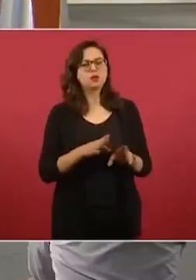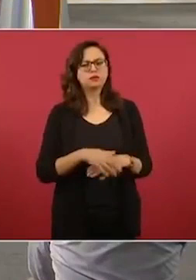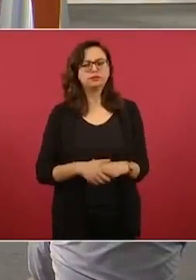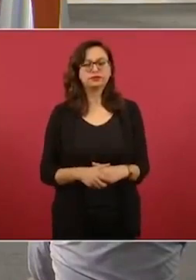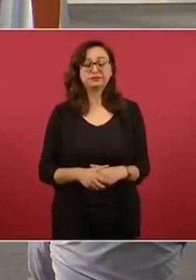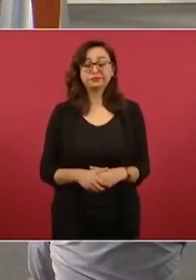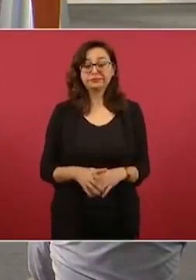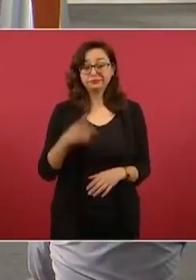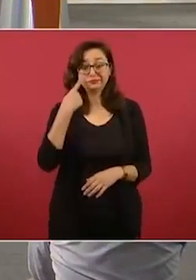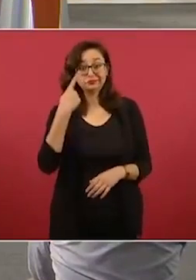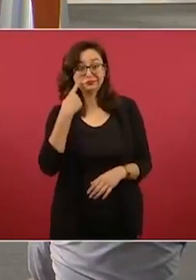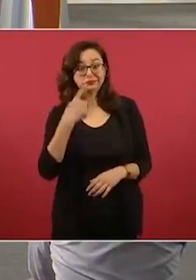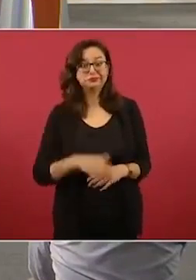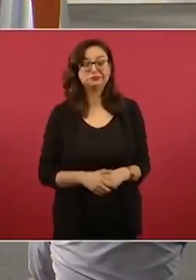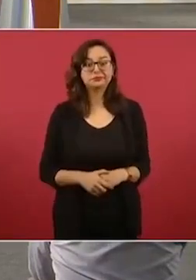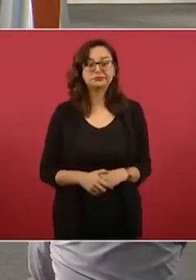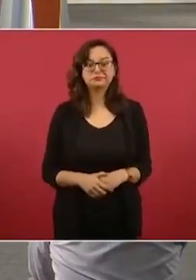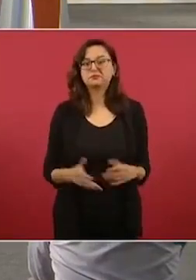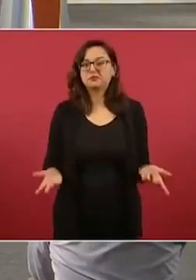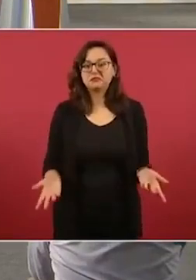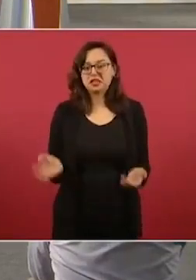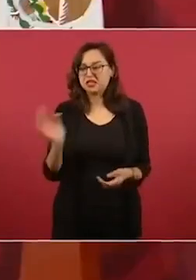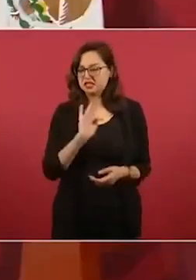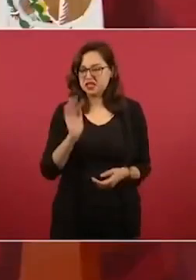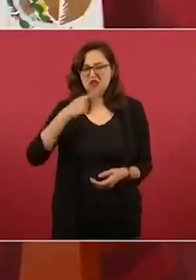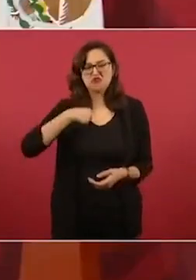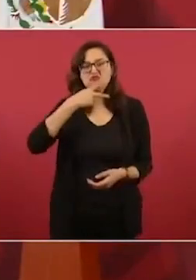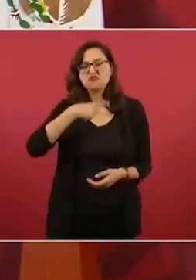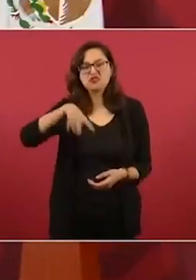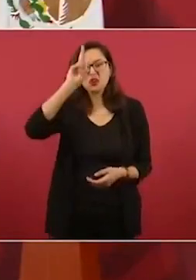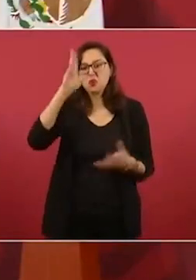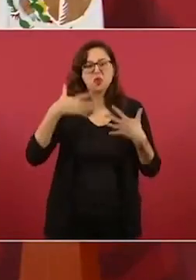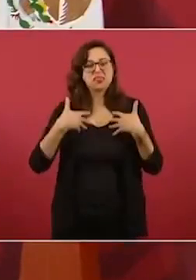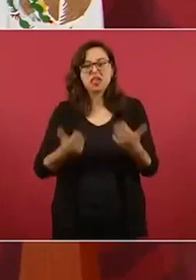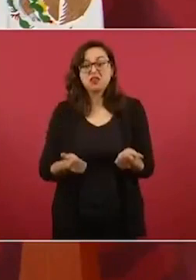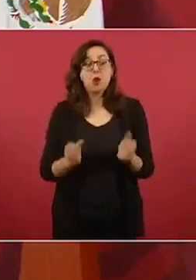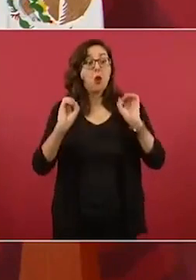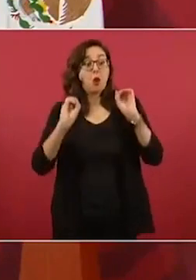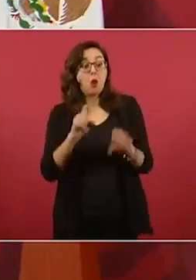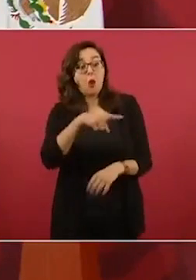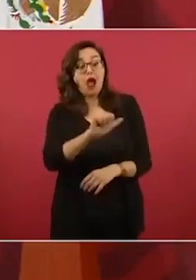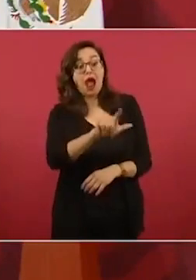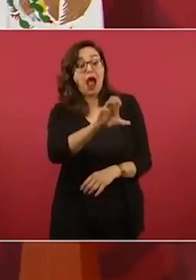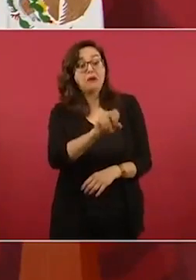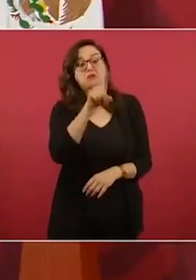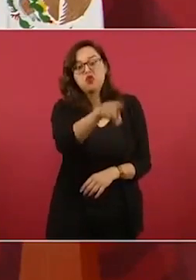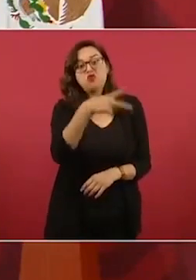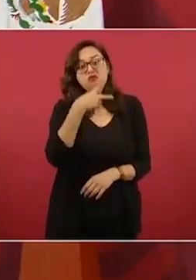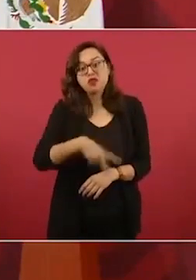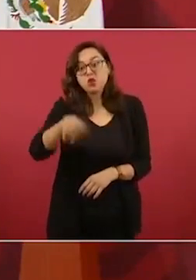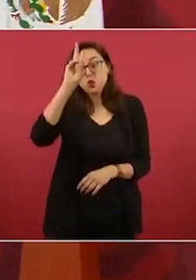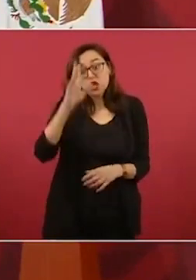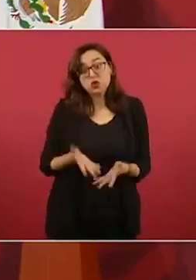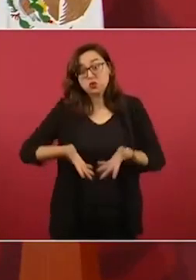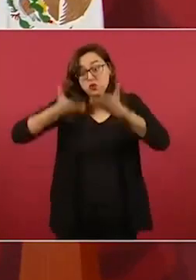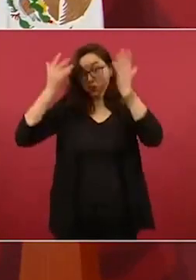Una de dos. O yo ya no entiendo nada o López Obrador no tiene idea de lo que está haciendo. Pero yo te pido